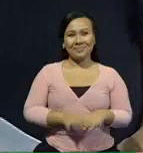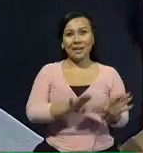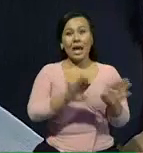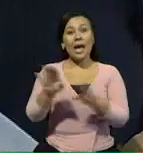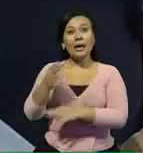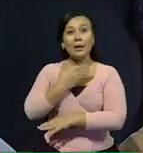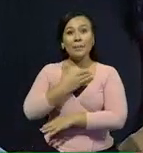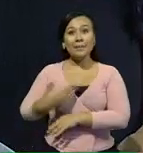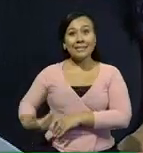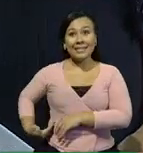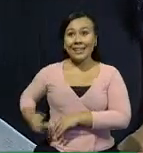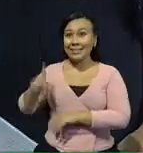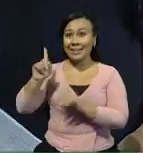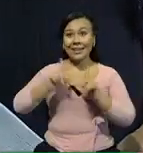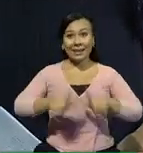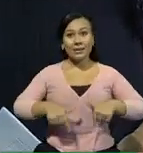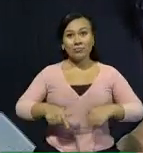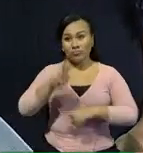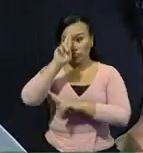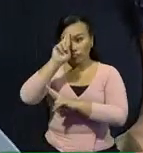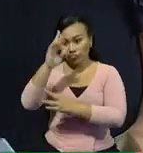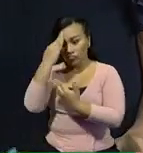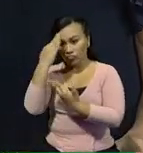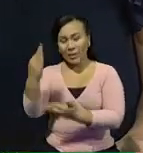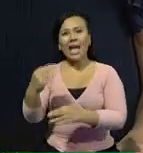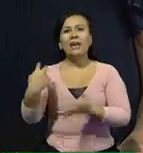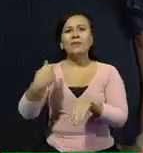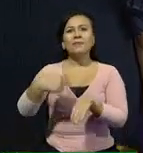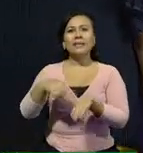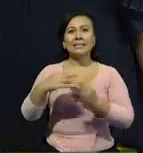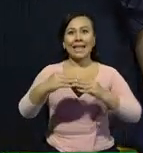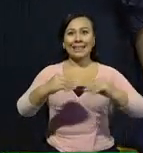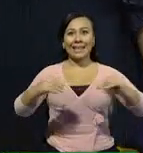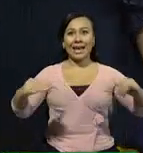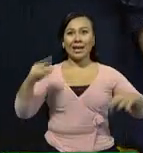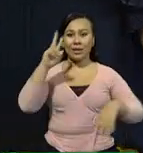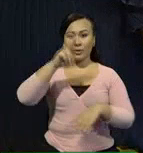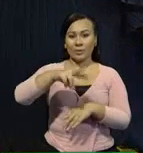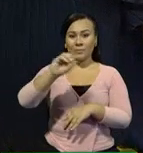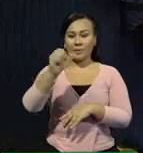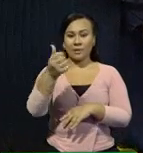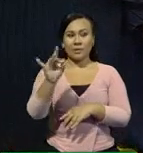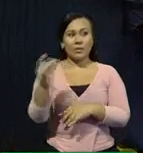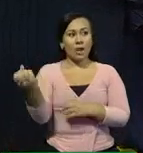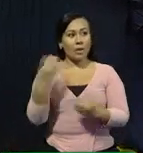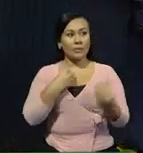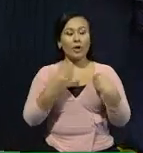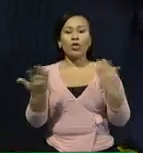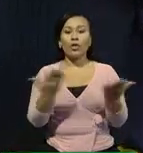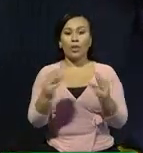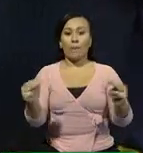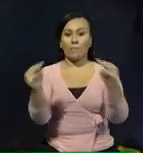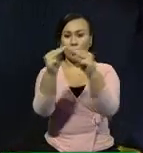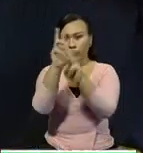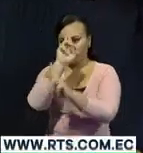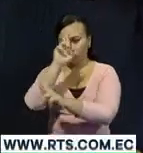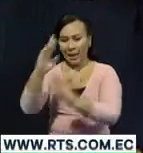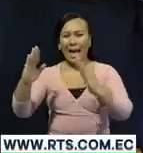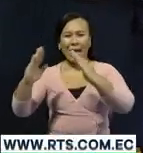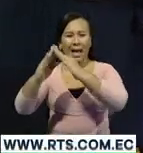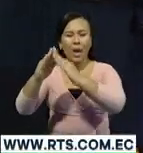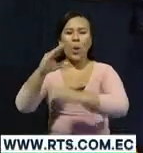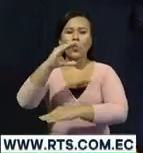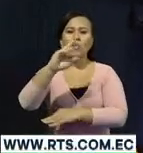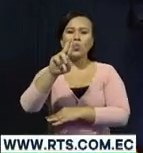El presidente Lenín Moreno solemnizó la fiesta del Inti Raymi 2018, que se realizó en el Monte Sagrado Pirámide de